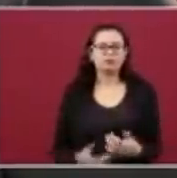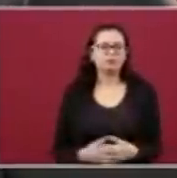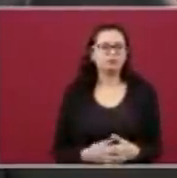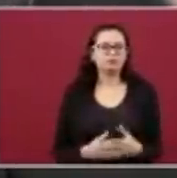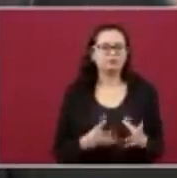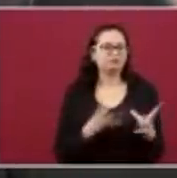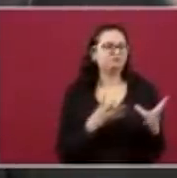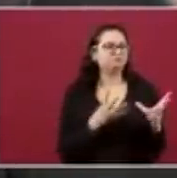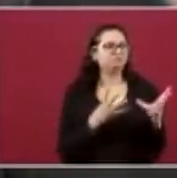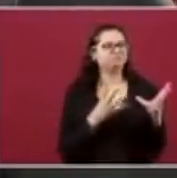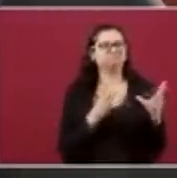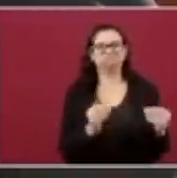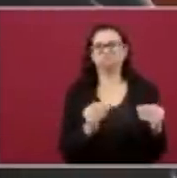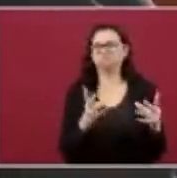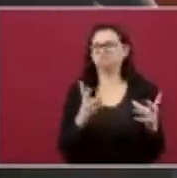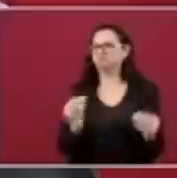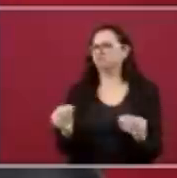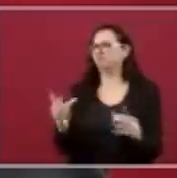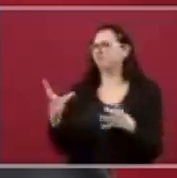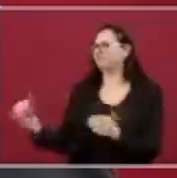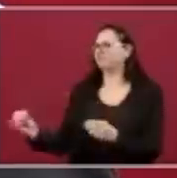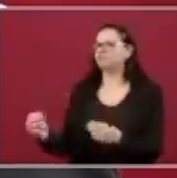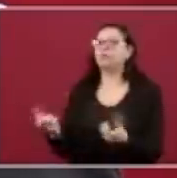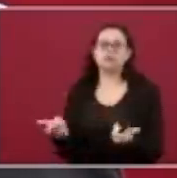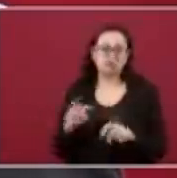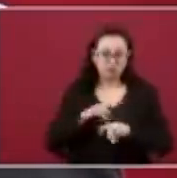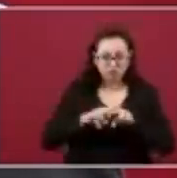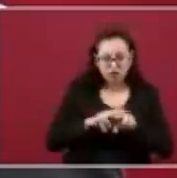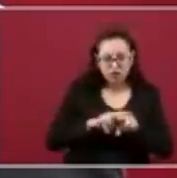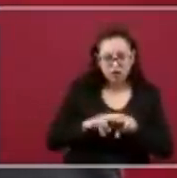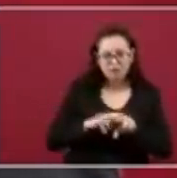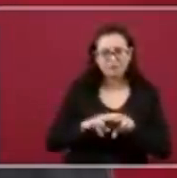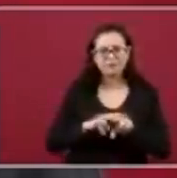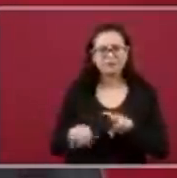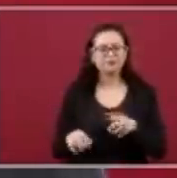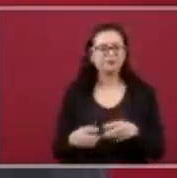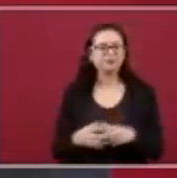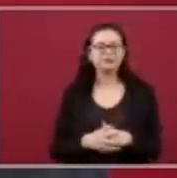Esto de los trenes, les